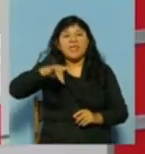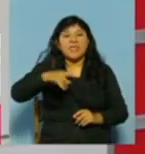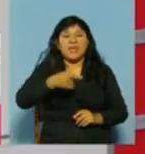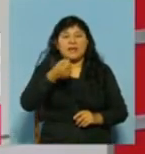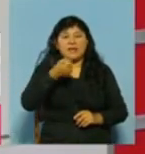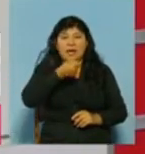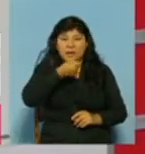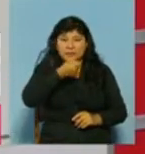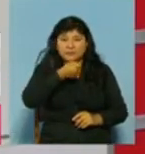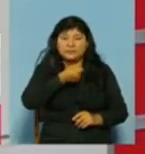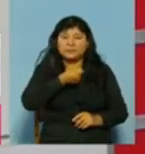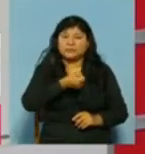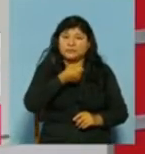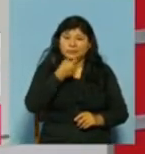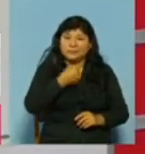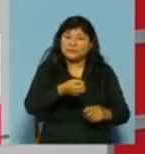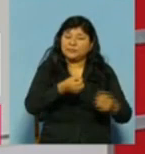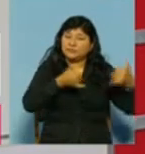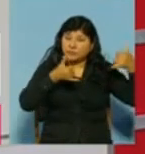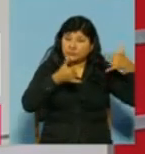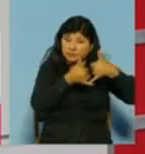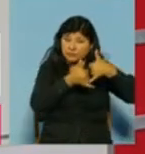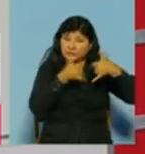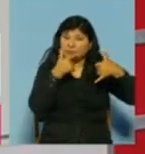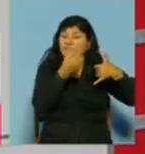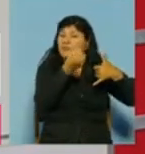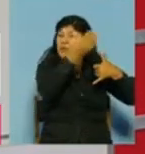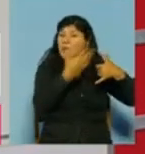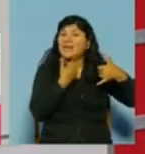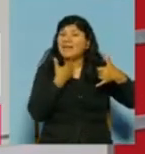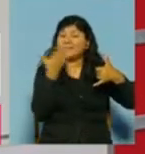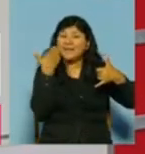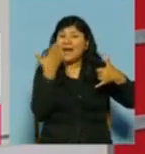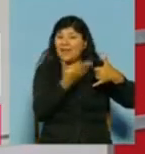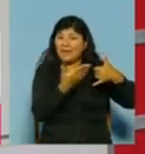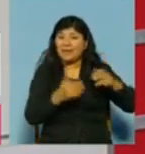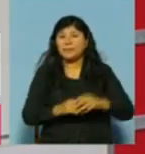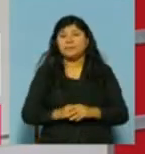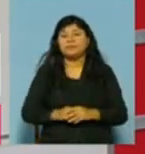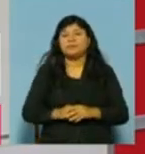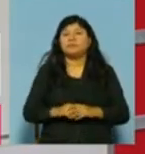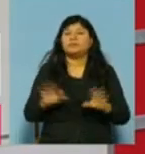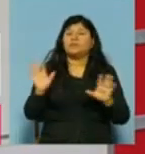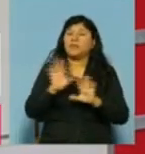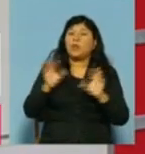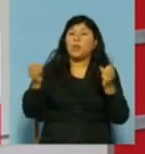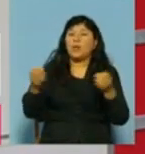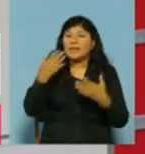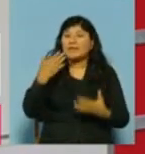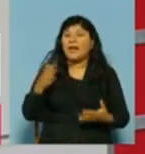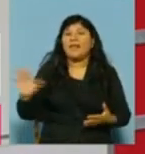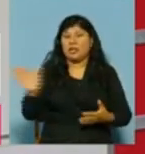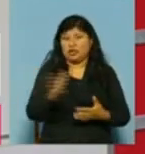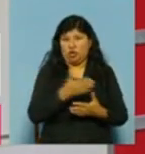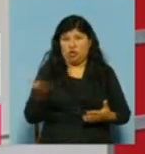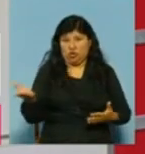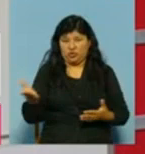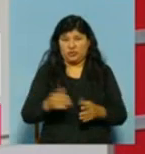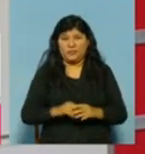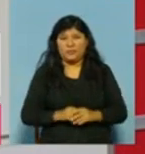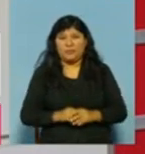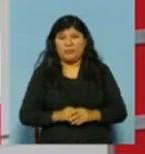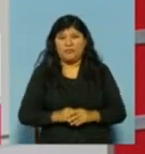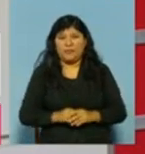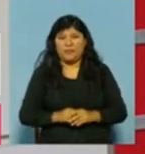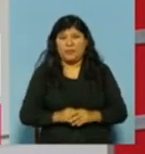situación. Emiliano, muy buenas tardes, ¿cómo te va? Buenas tardes, Omar, buenas tardes, Claudia, buenas tardes a todos. Así es,